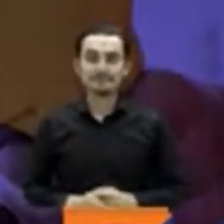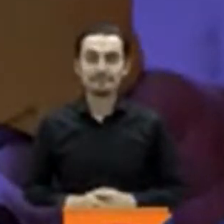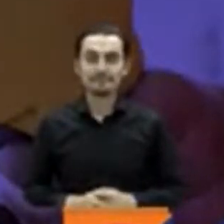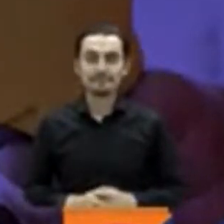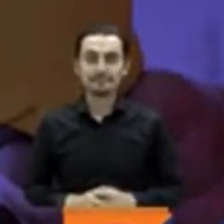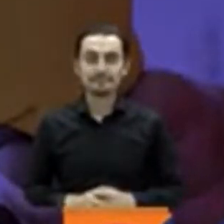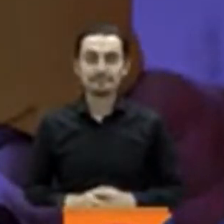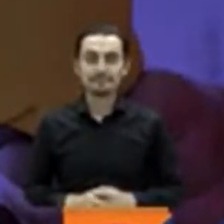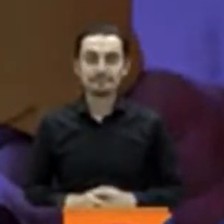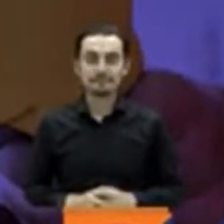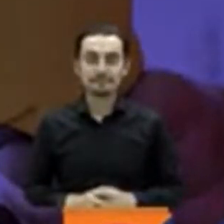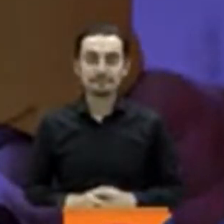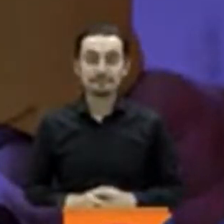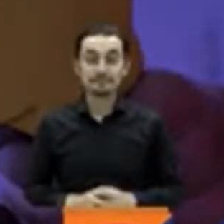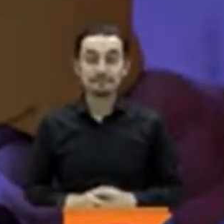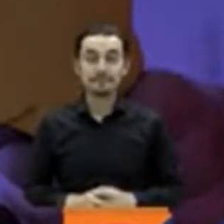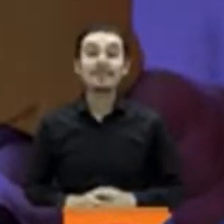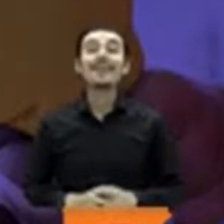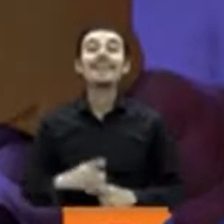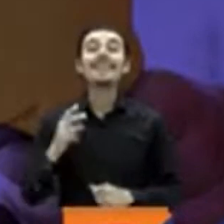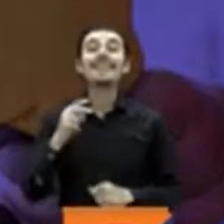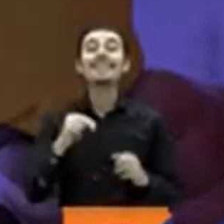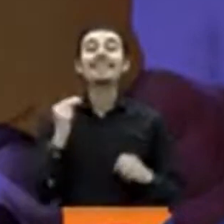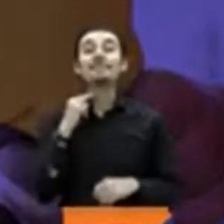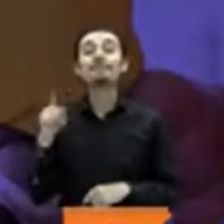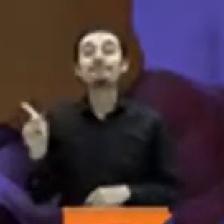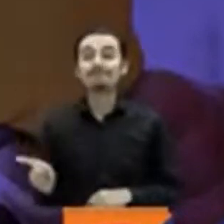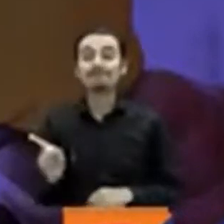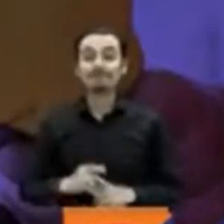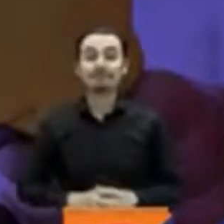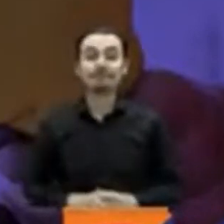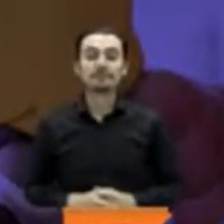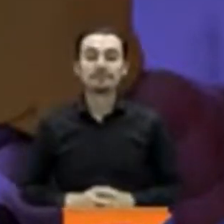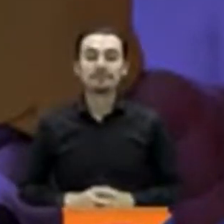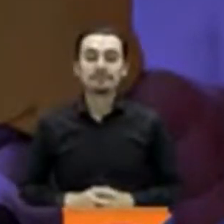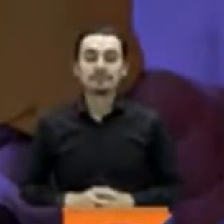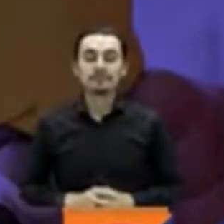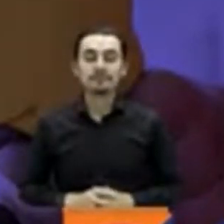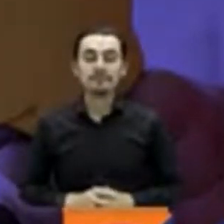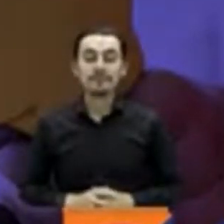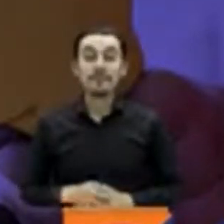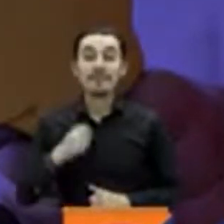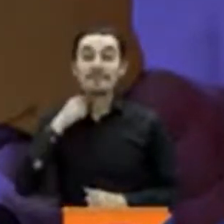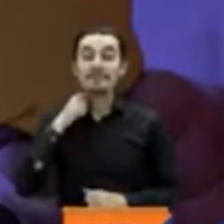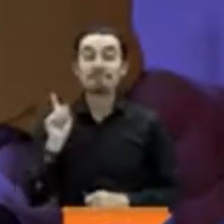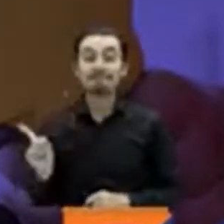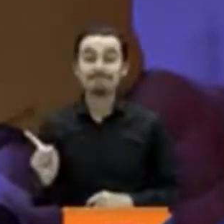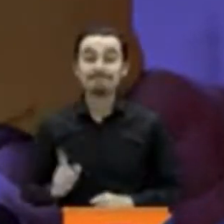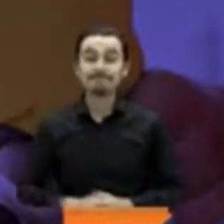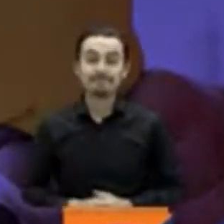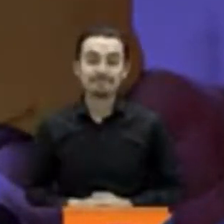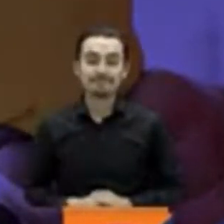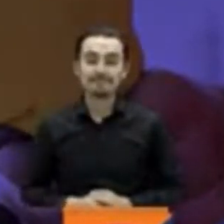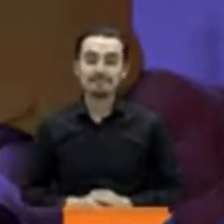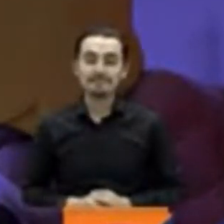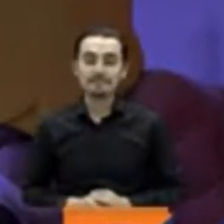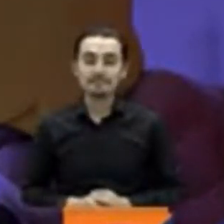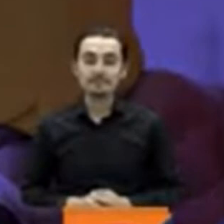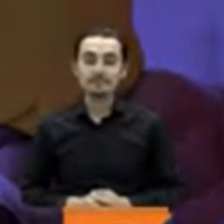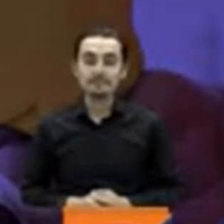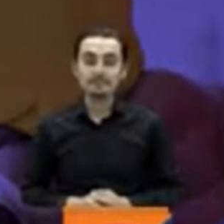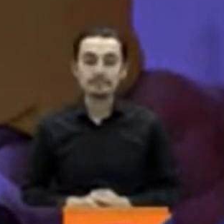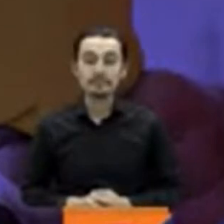10.162 pesos. Neiva, 10.160 pesos. Armenia, 10.119